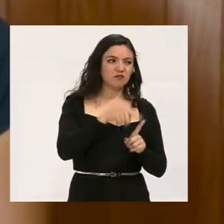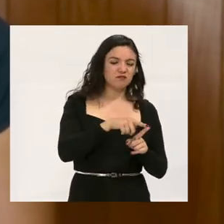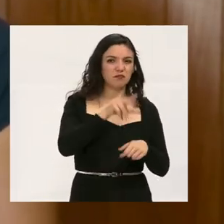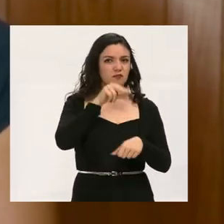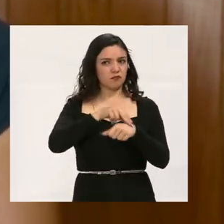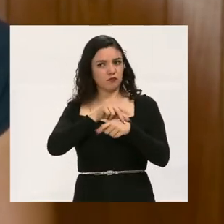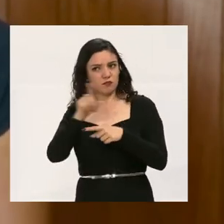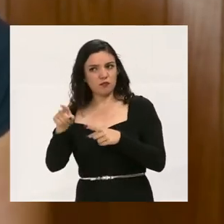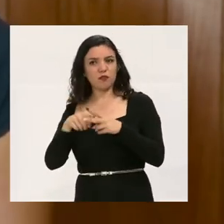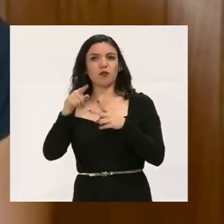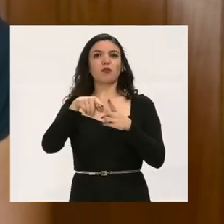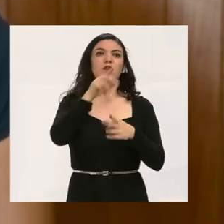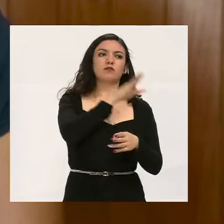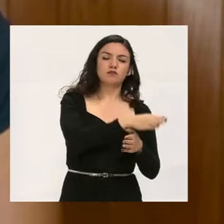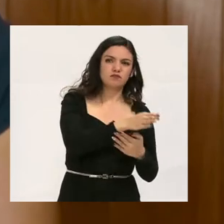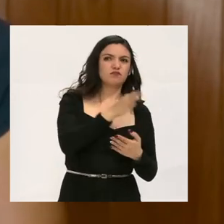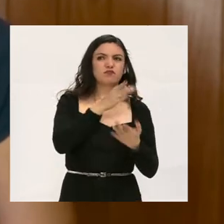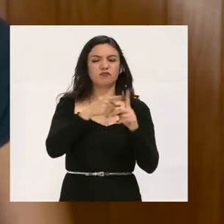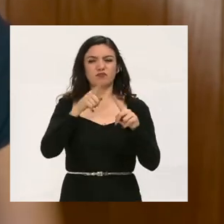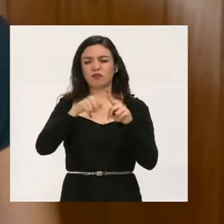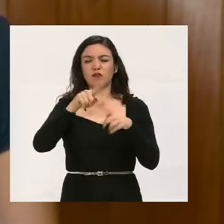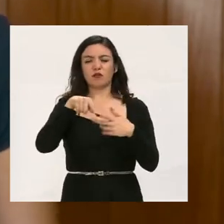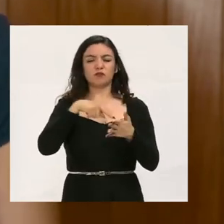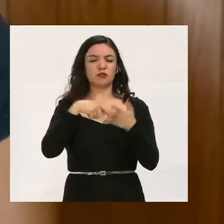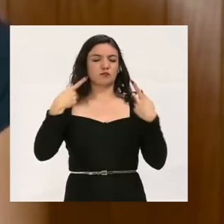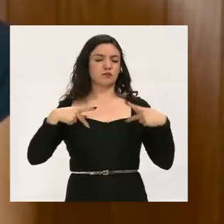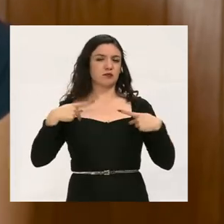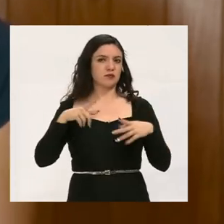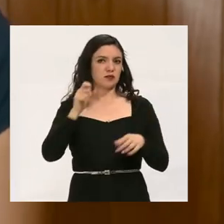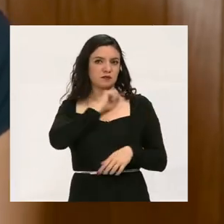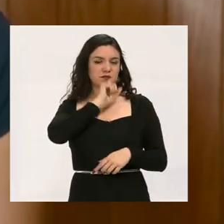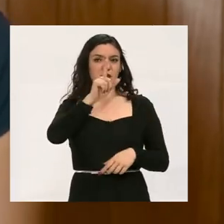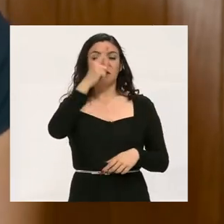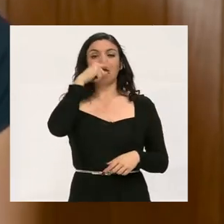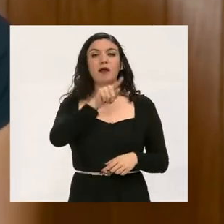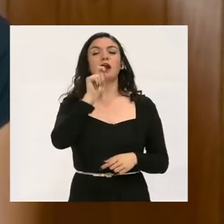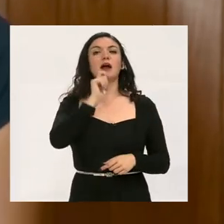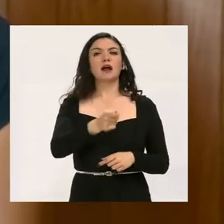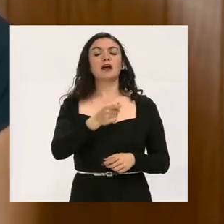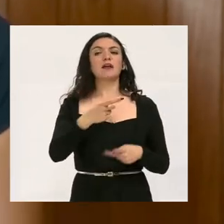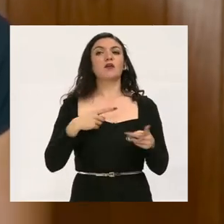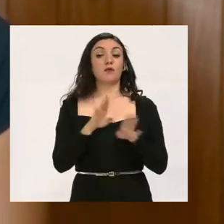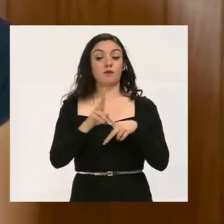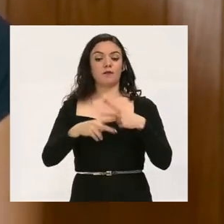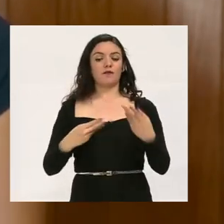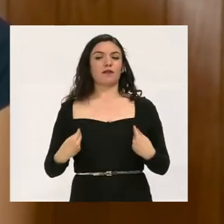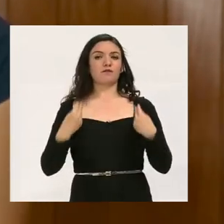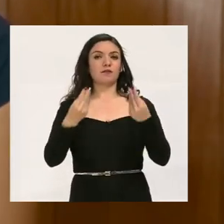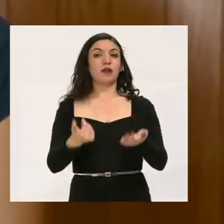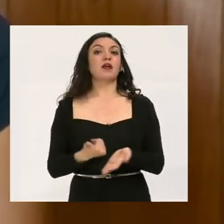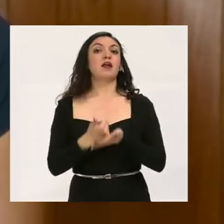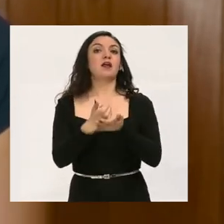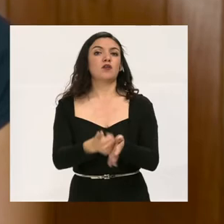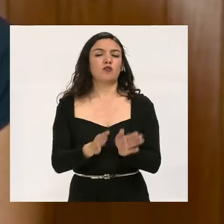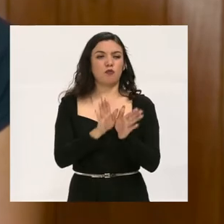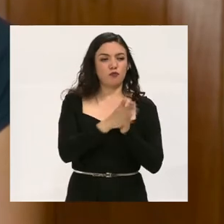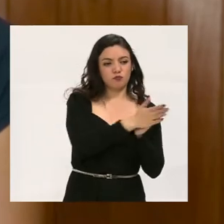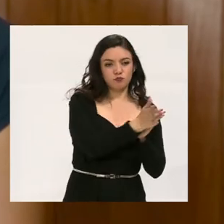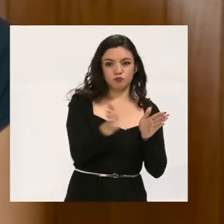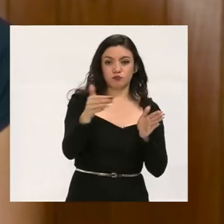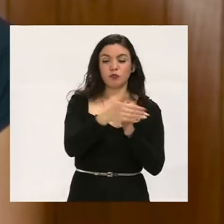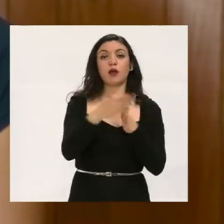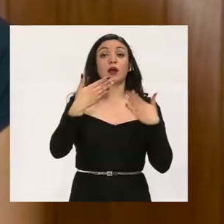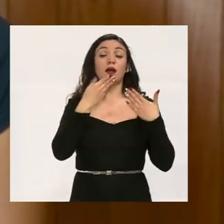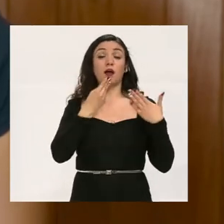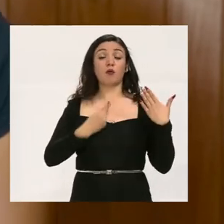es tu pediatra es de los pedagogos todas las personas especialistas que te van como ayudando a dándote un